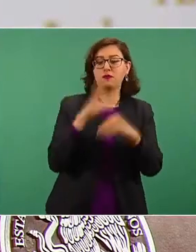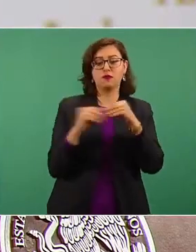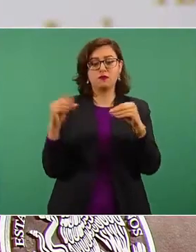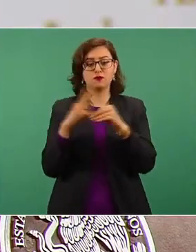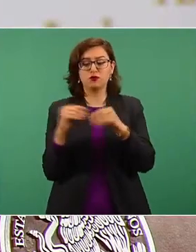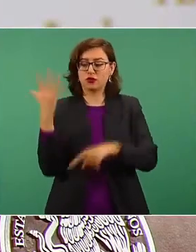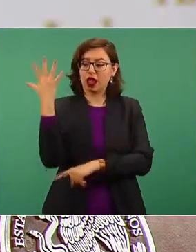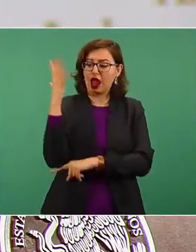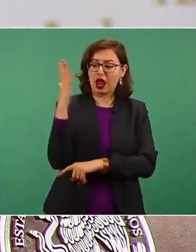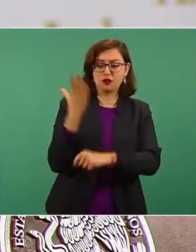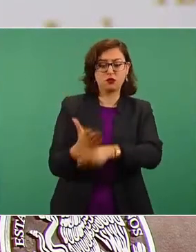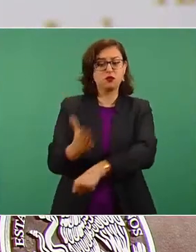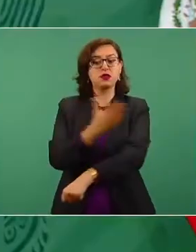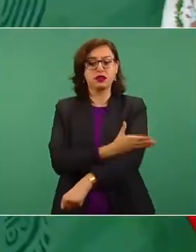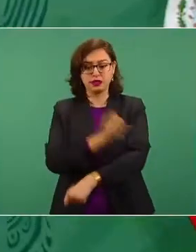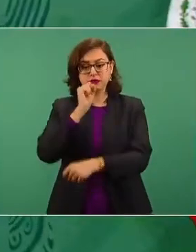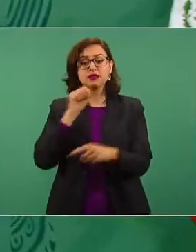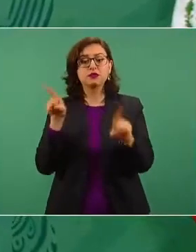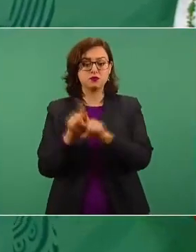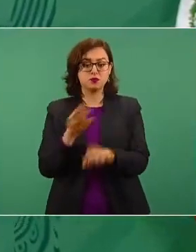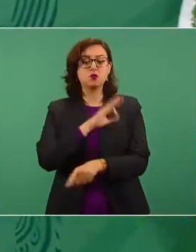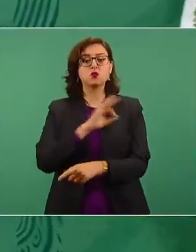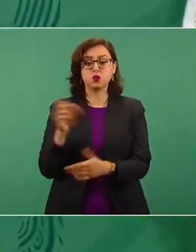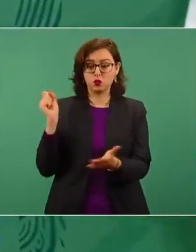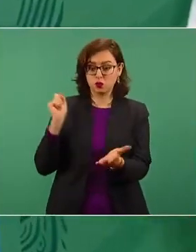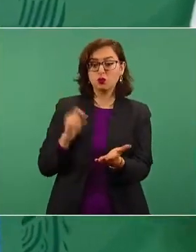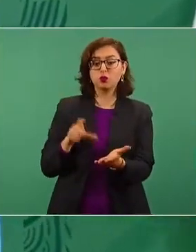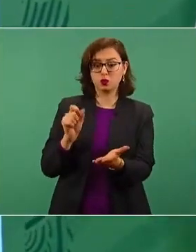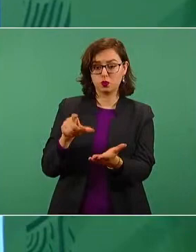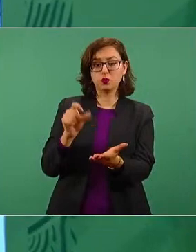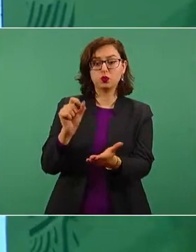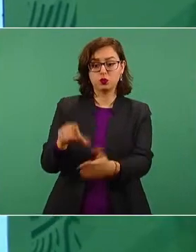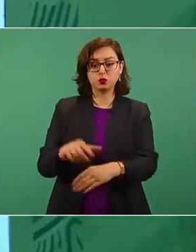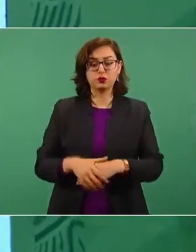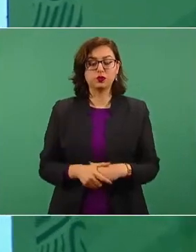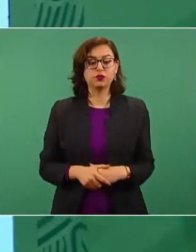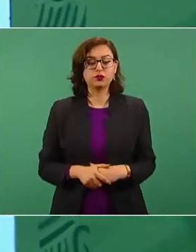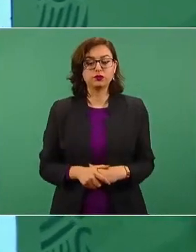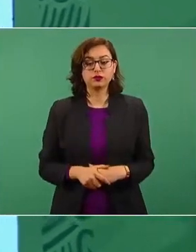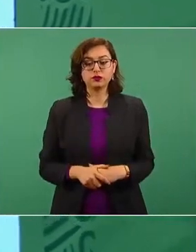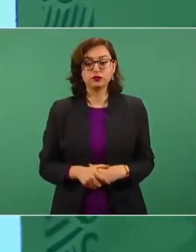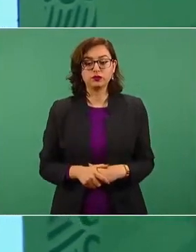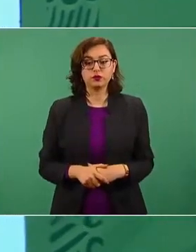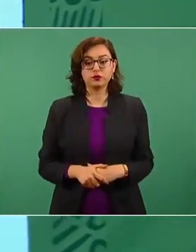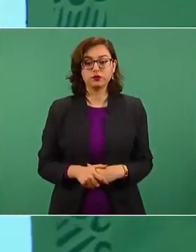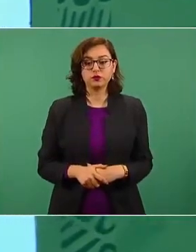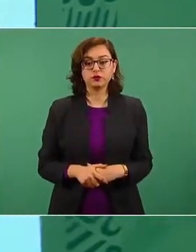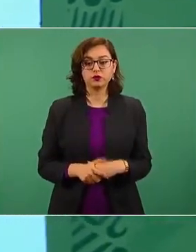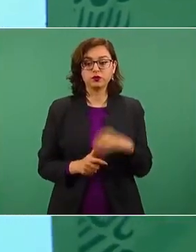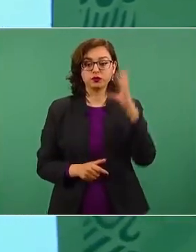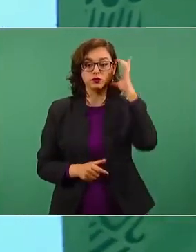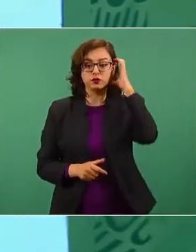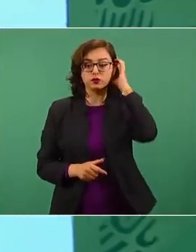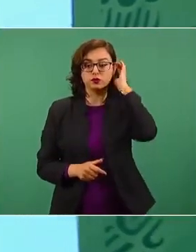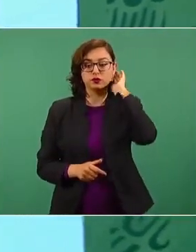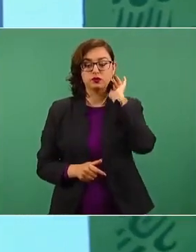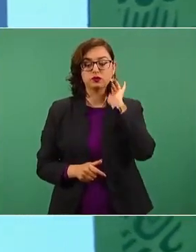maderables como opción. Y en lo que tiene que ver con la